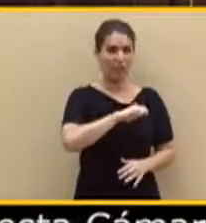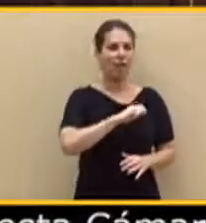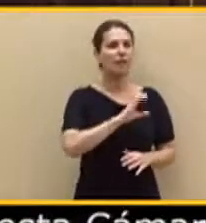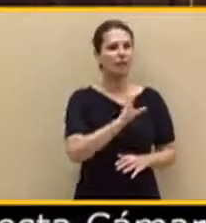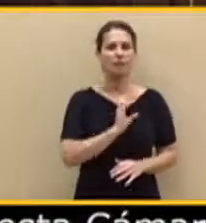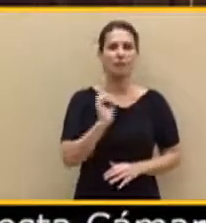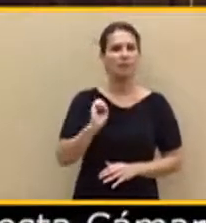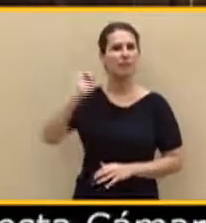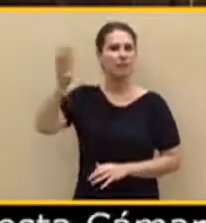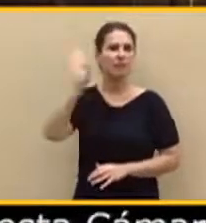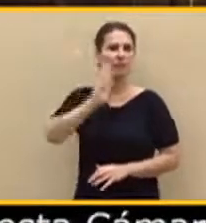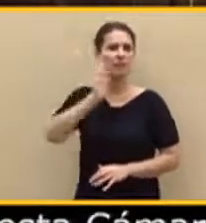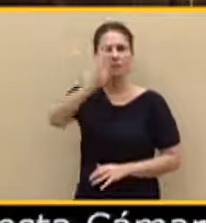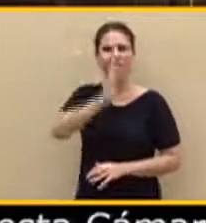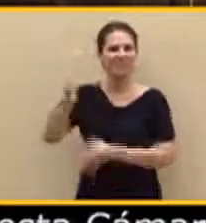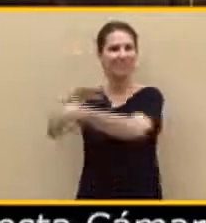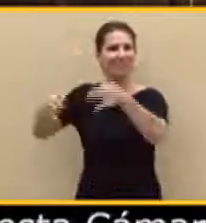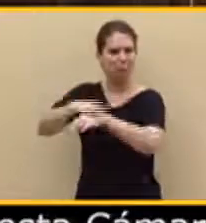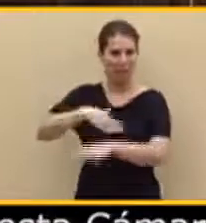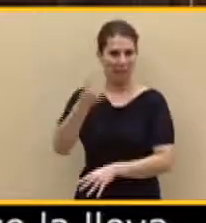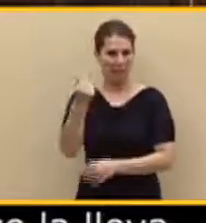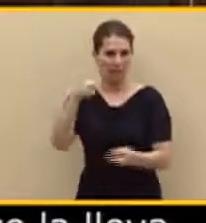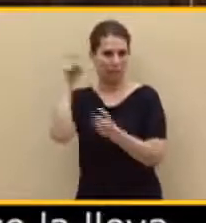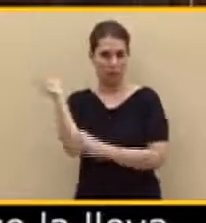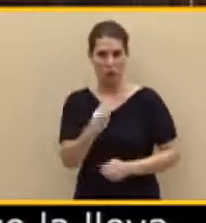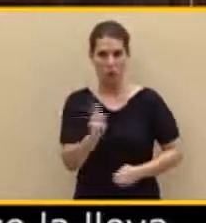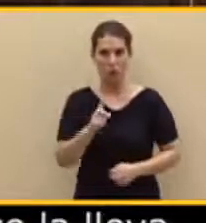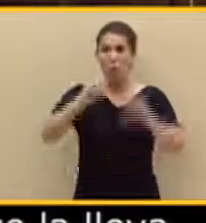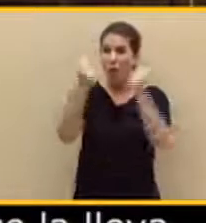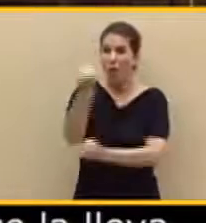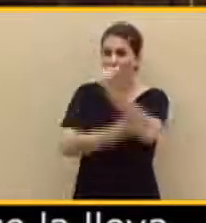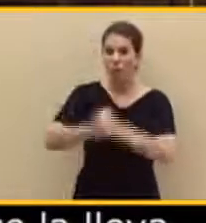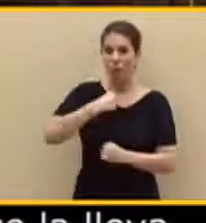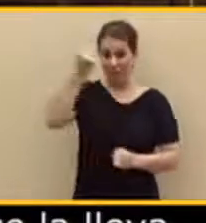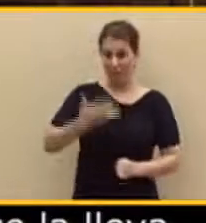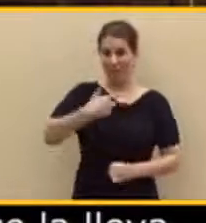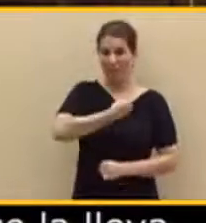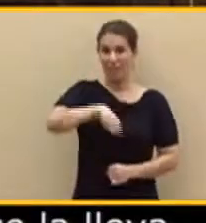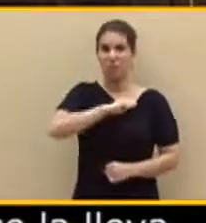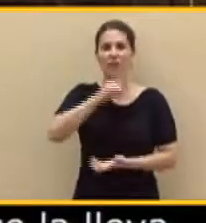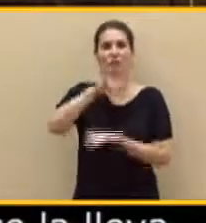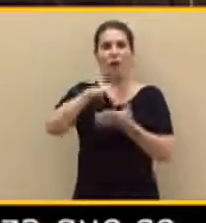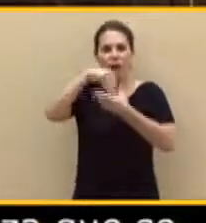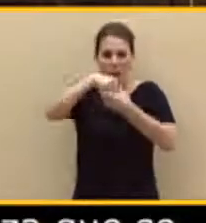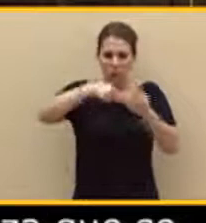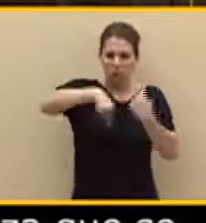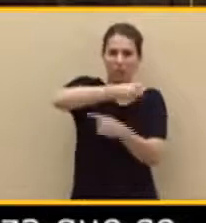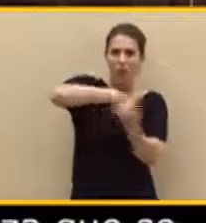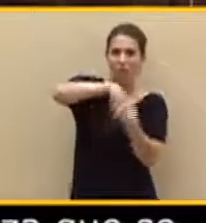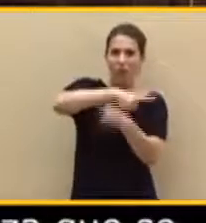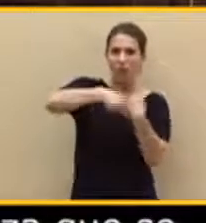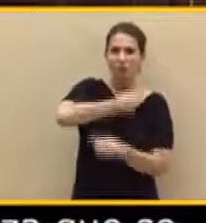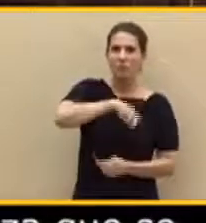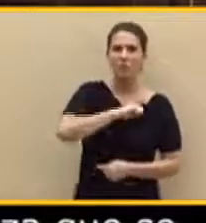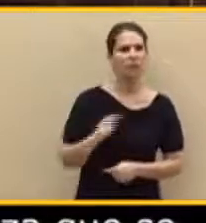o a Andorra. Un modelo económico en el que la riqueza que se genera en España no se queda en el circuito económico de nuestro país, ni siquiera en un